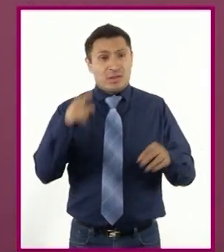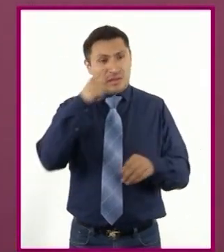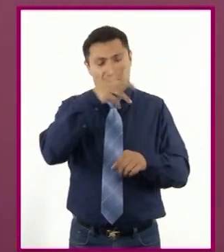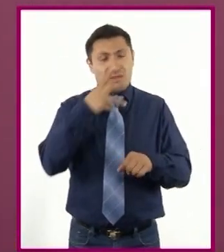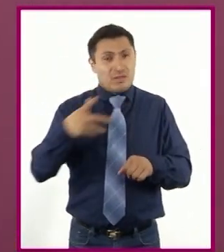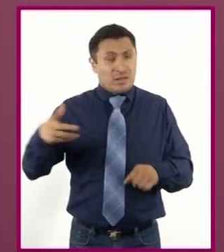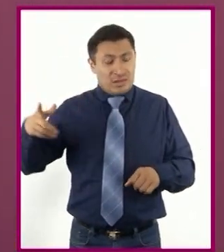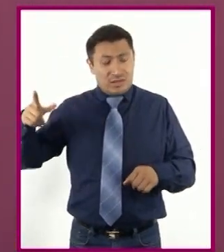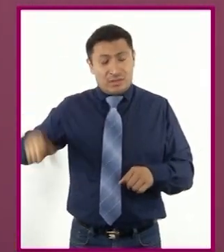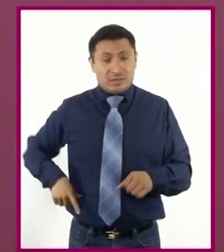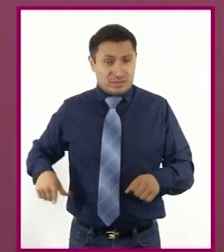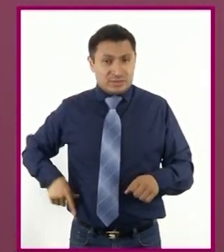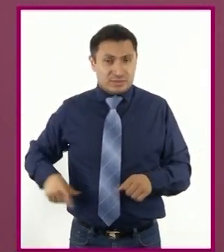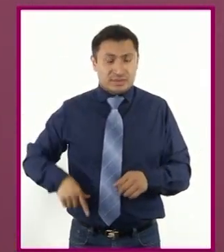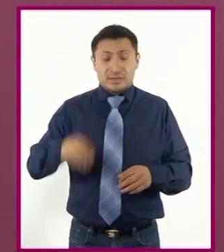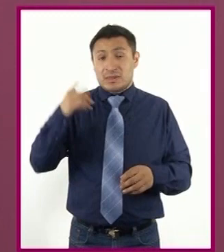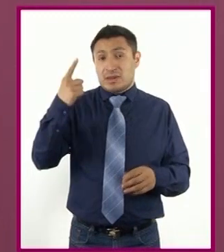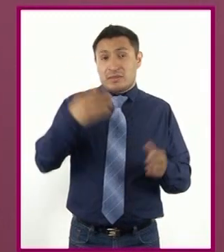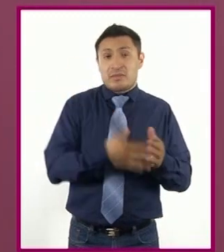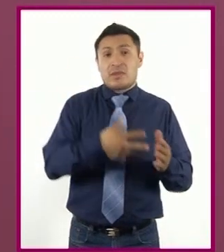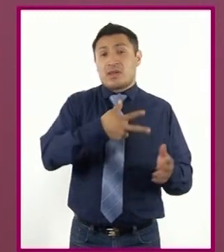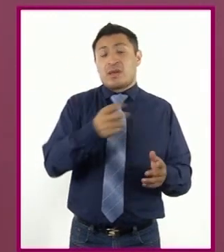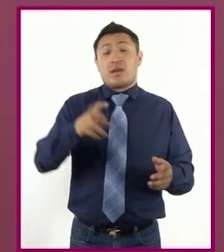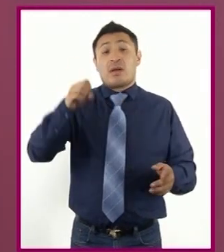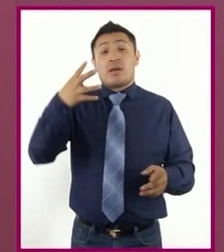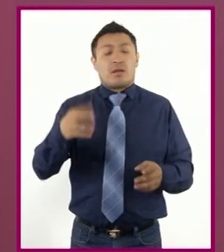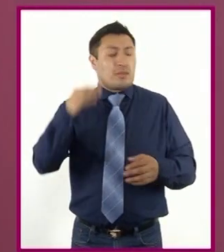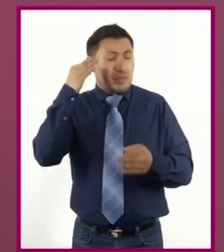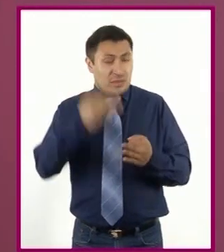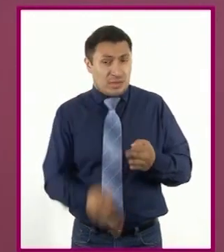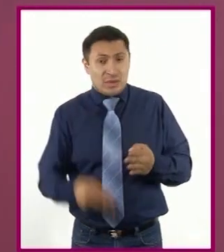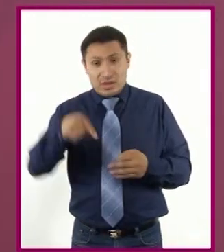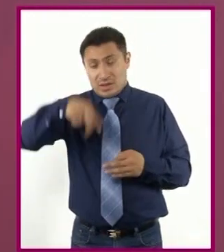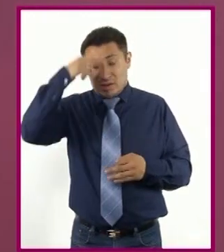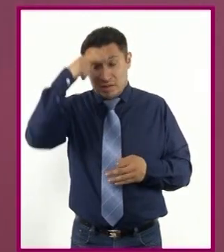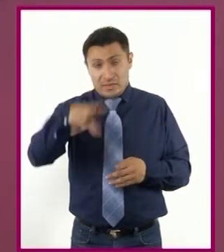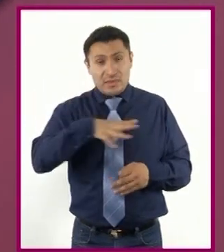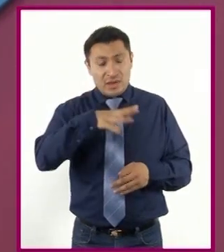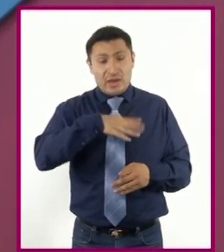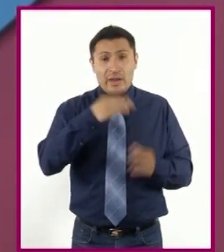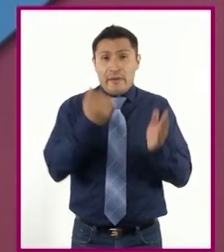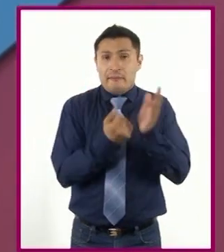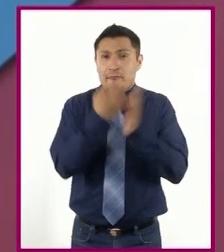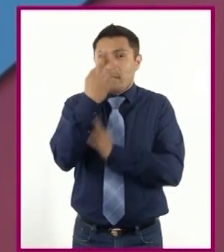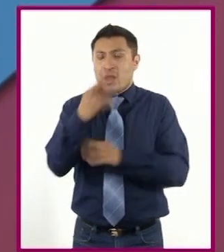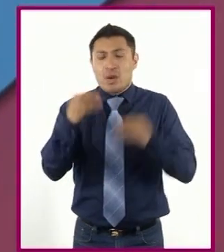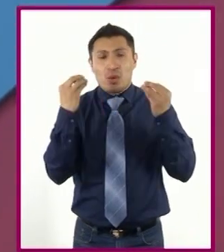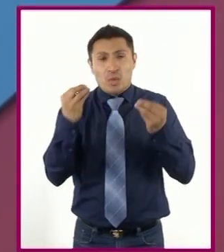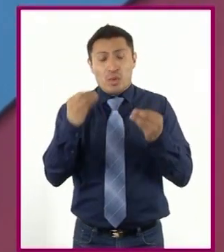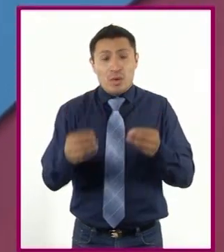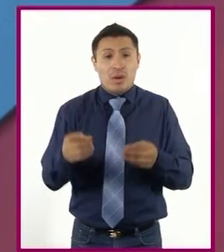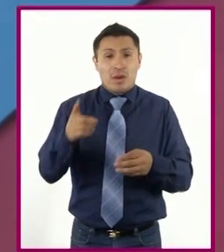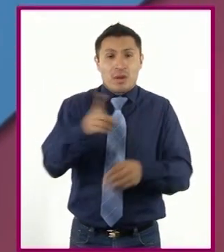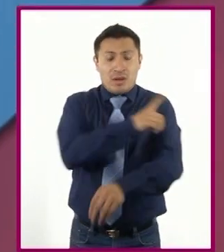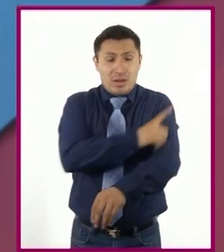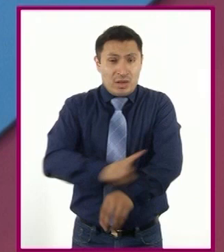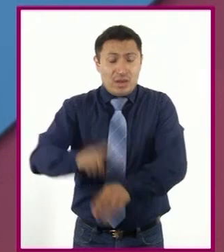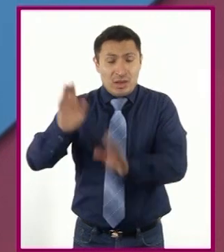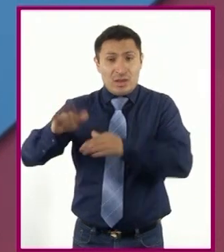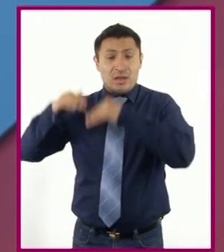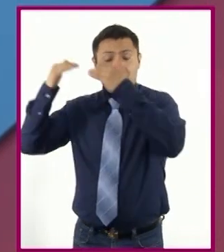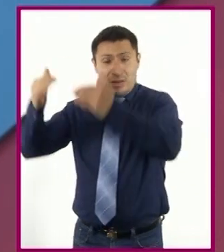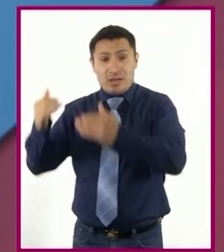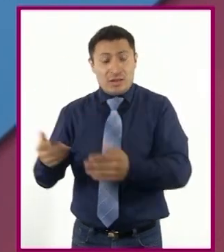imperio. Para finales de 1864, México contaba con el mayor número de delegaciones en el extranjero